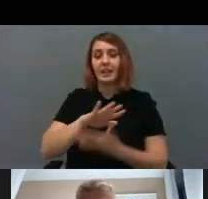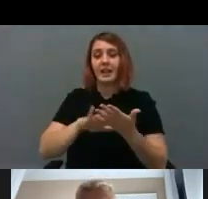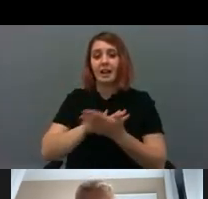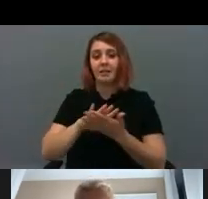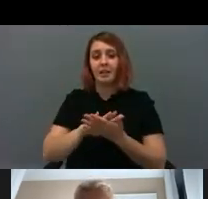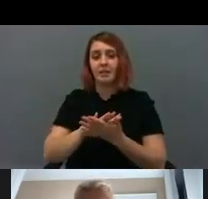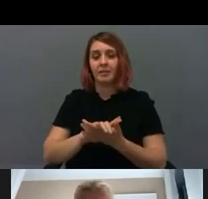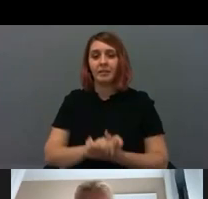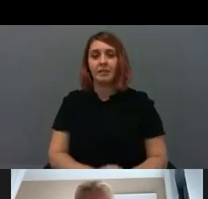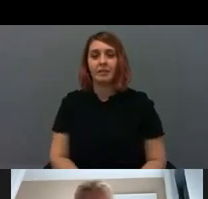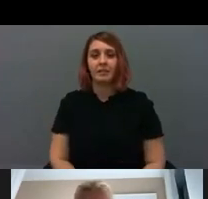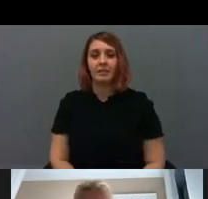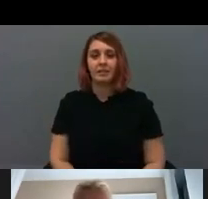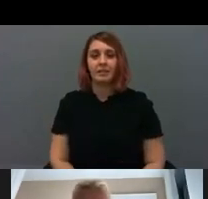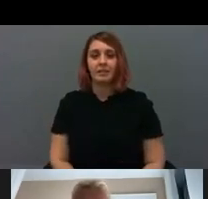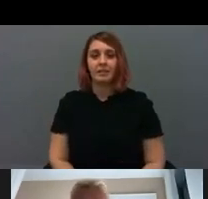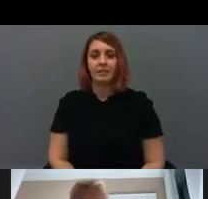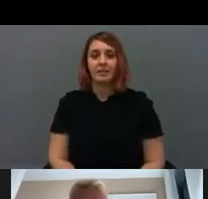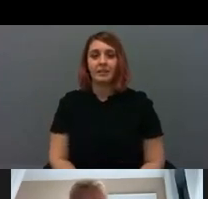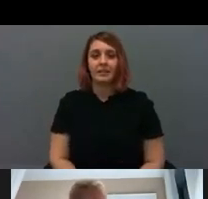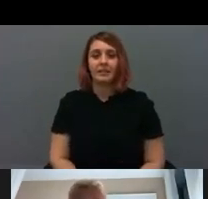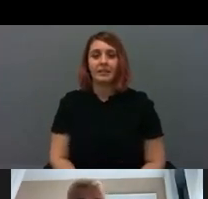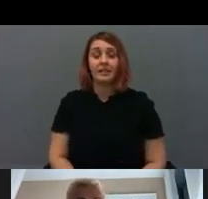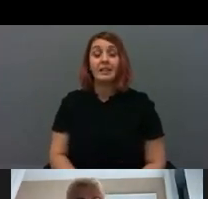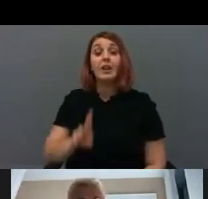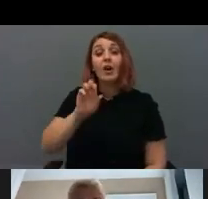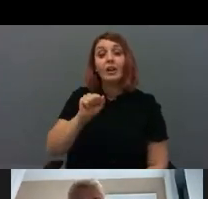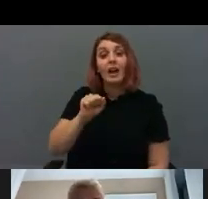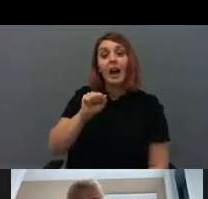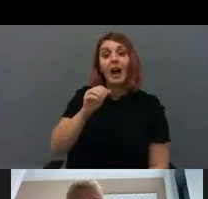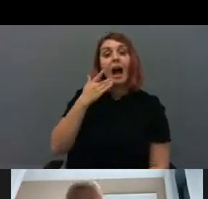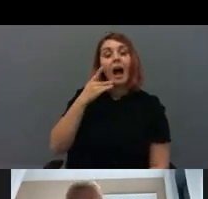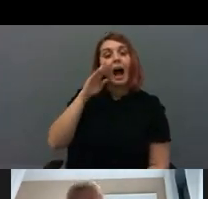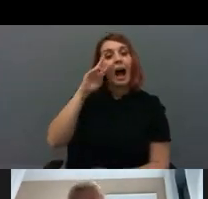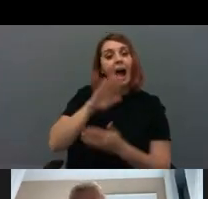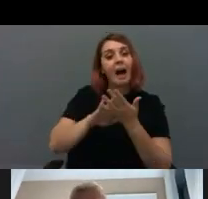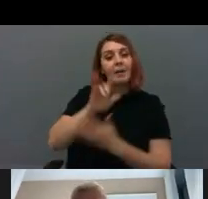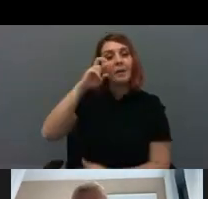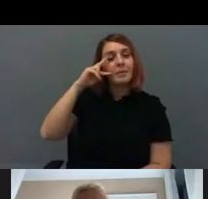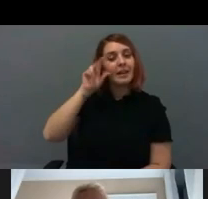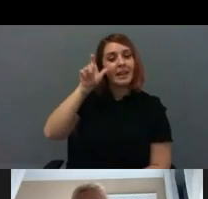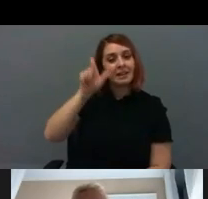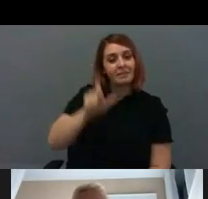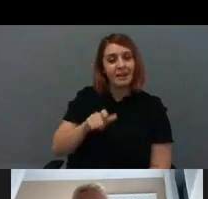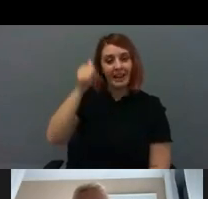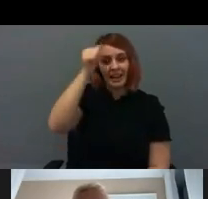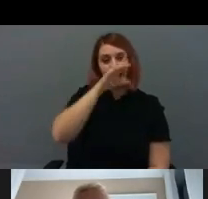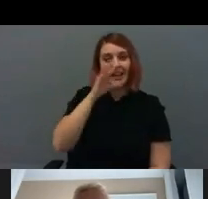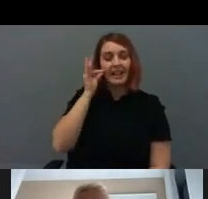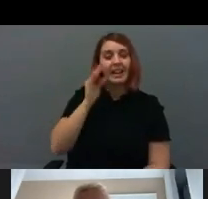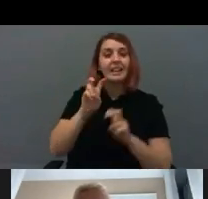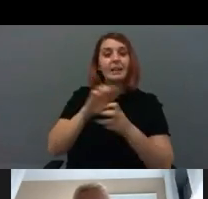Raquel, Raquel. Raquel, ya, pero me refiero a Esther, a la experta en género, que tome la cuestión que tú le